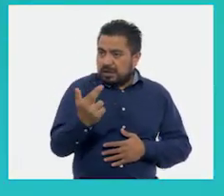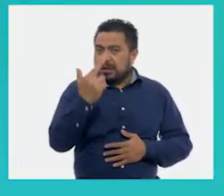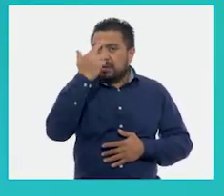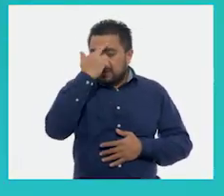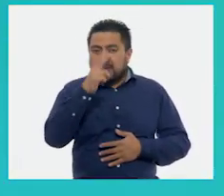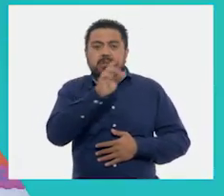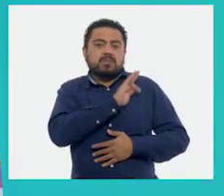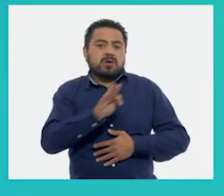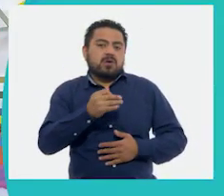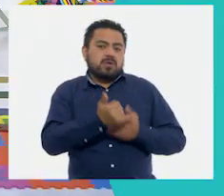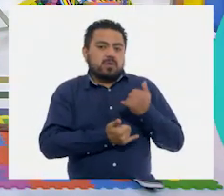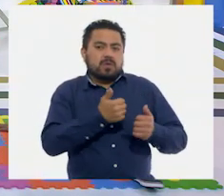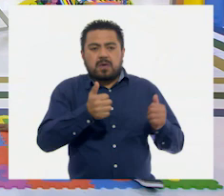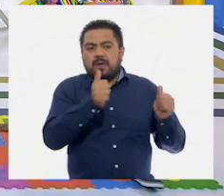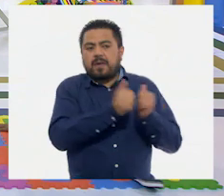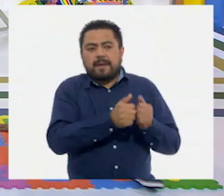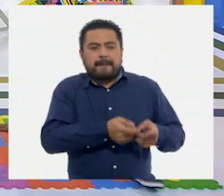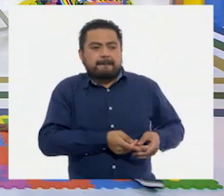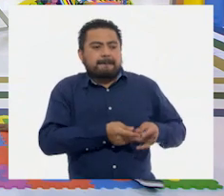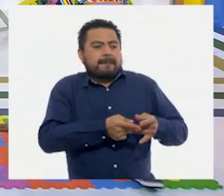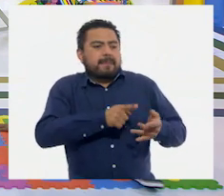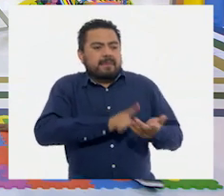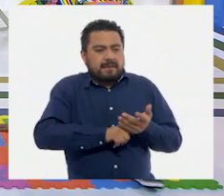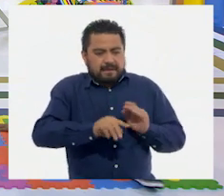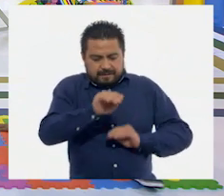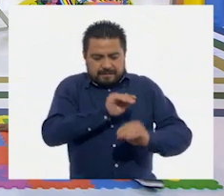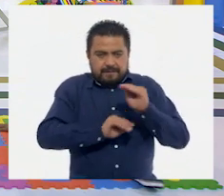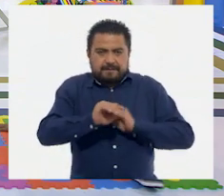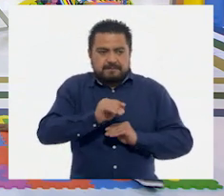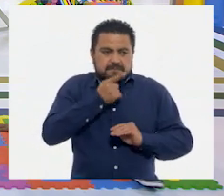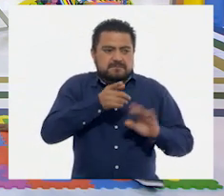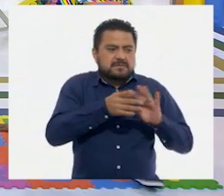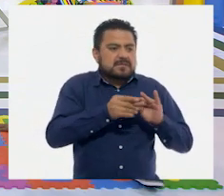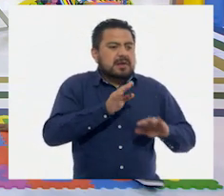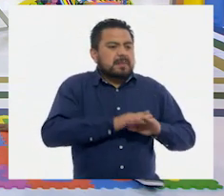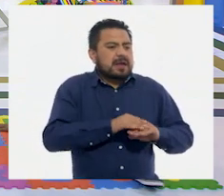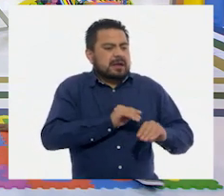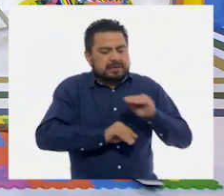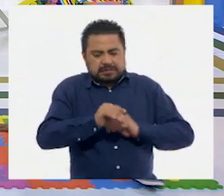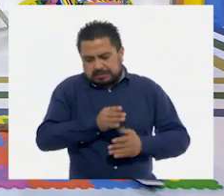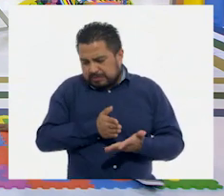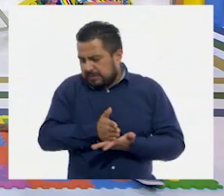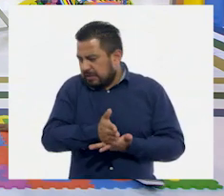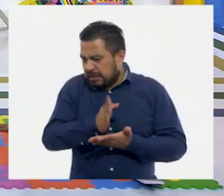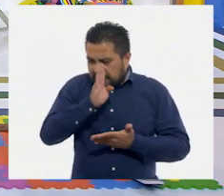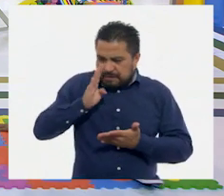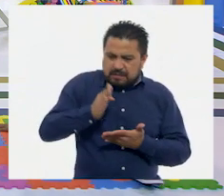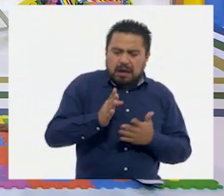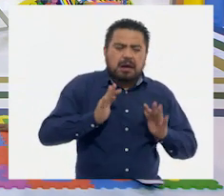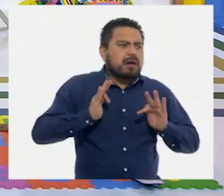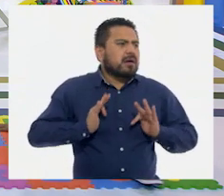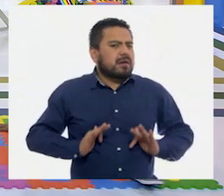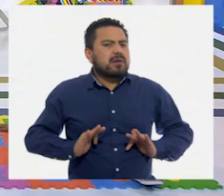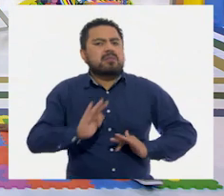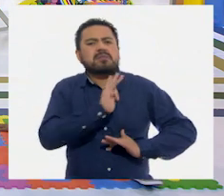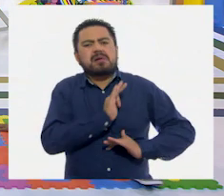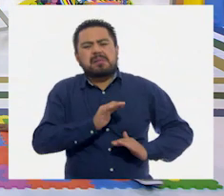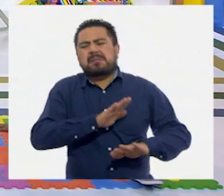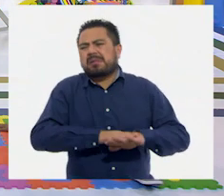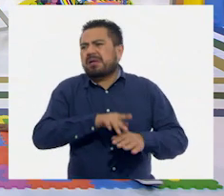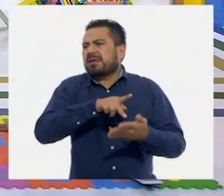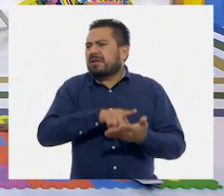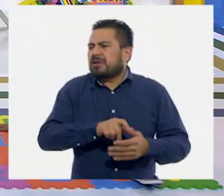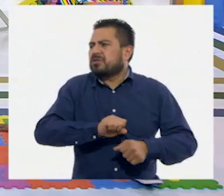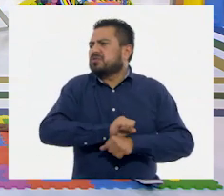niños, que podemos jugar con las calidades del movimiento. Es decir, movimientos firmes o relajados, leves,